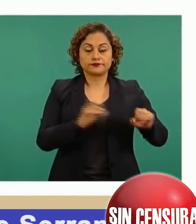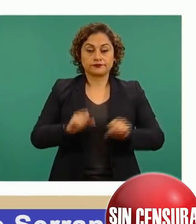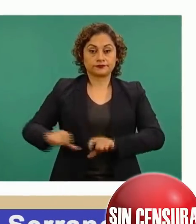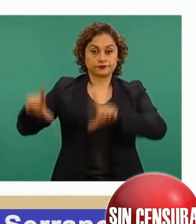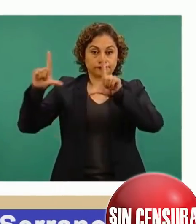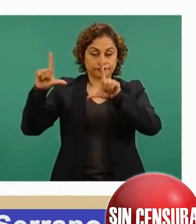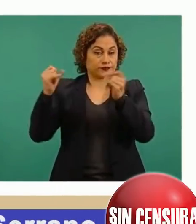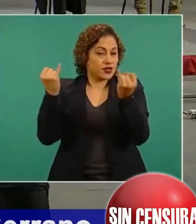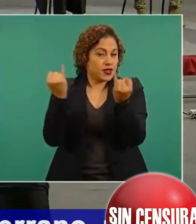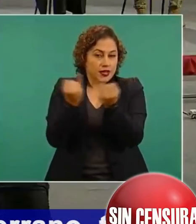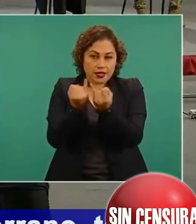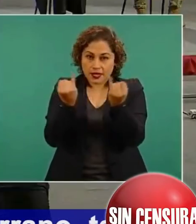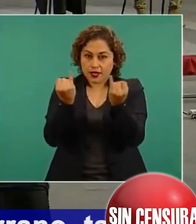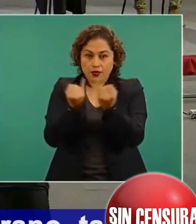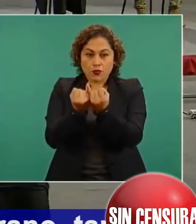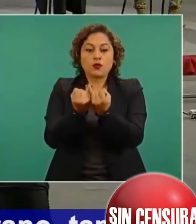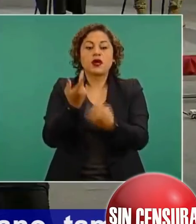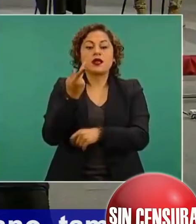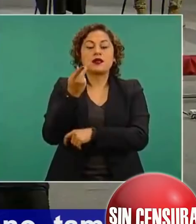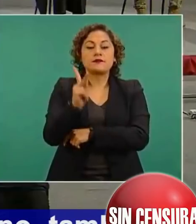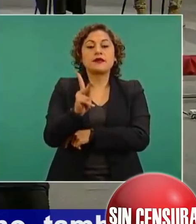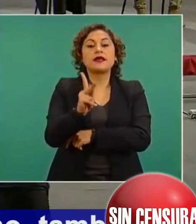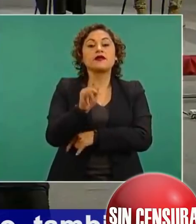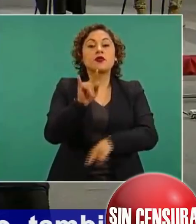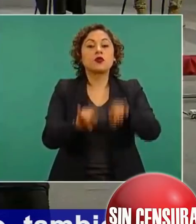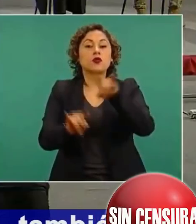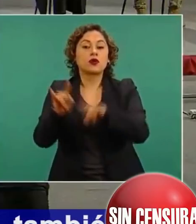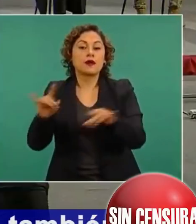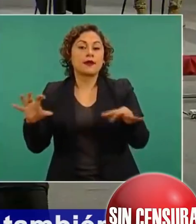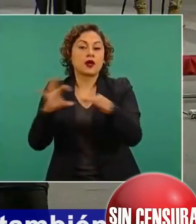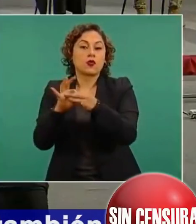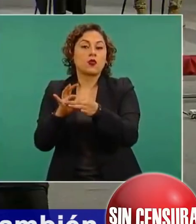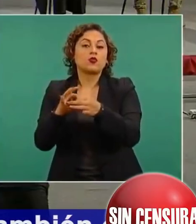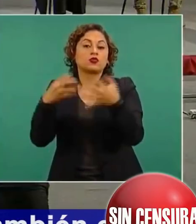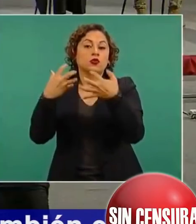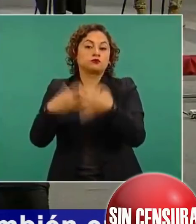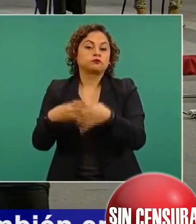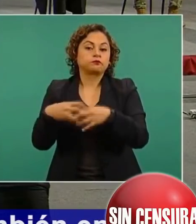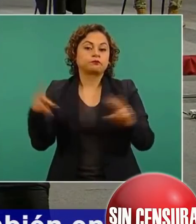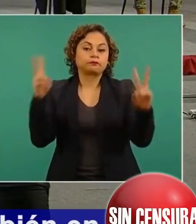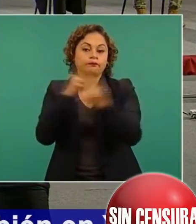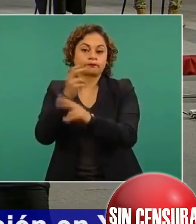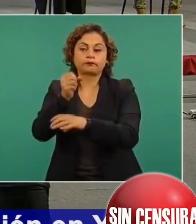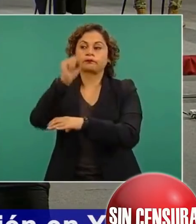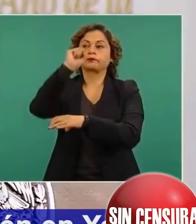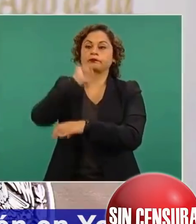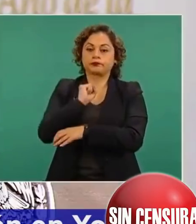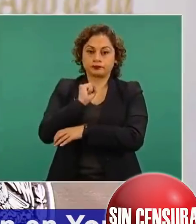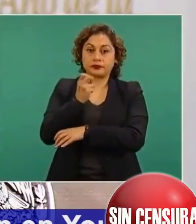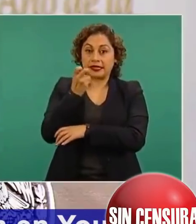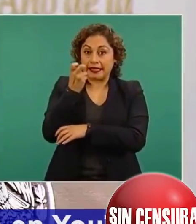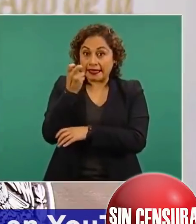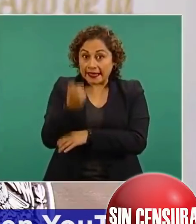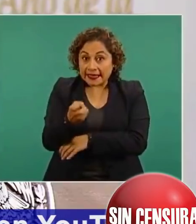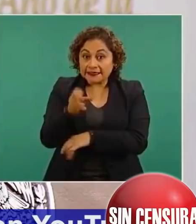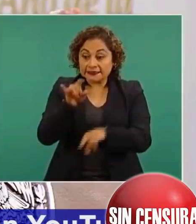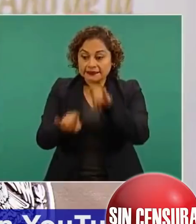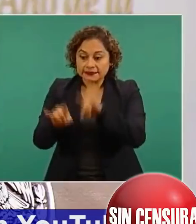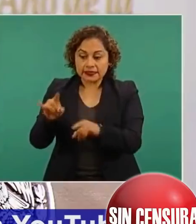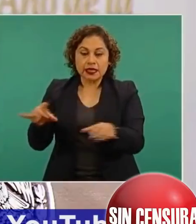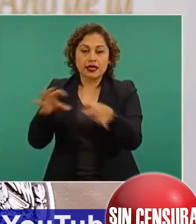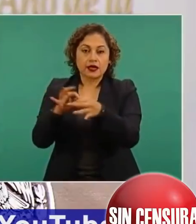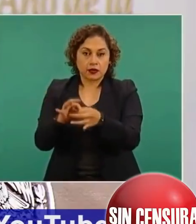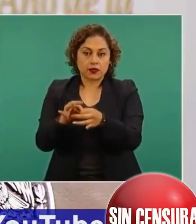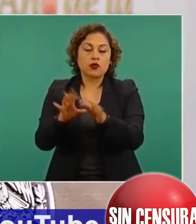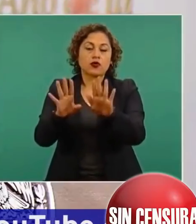idea, pero para las camas con ventilador. Recordar siempre que cuando hablamos de camas con ventilador es solo para pronta referencia, pero